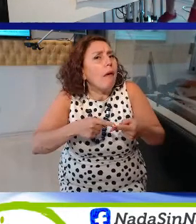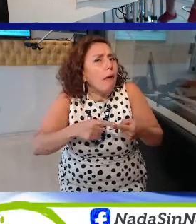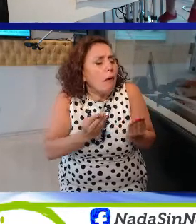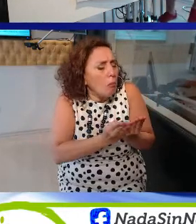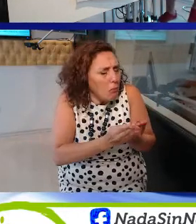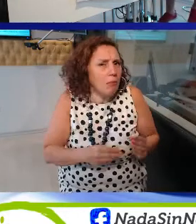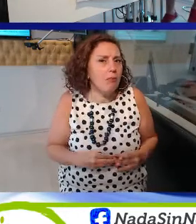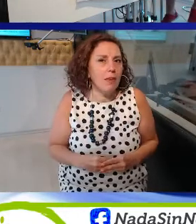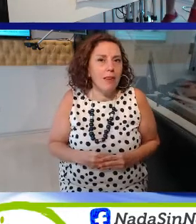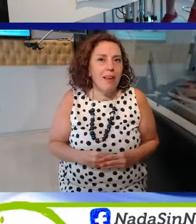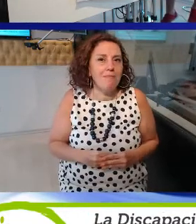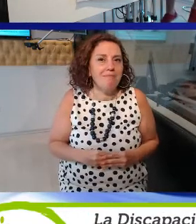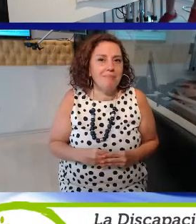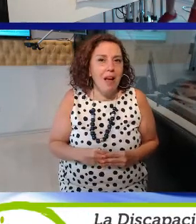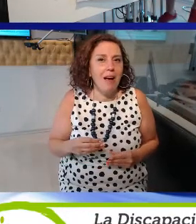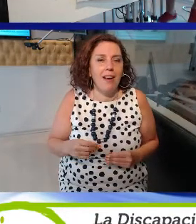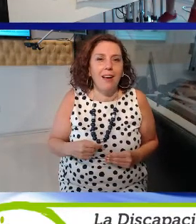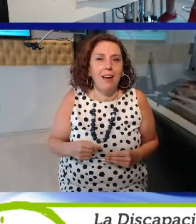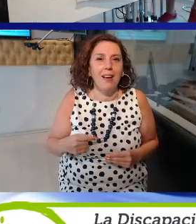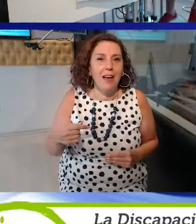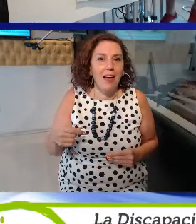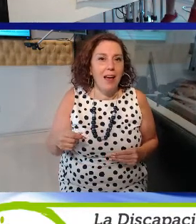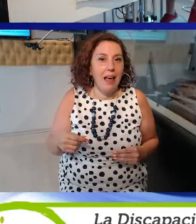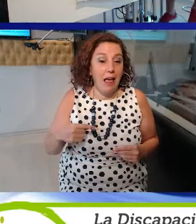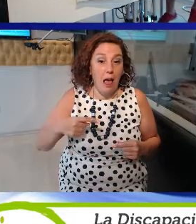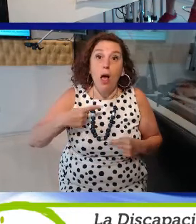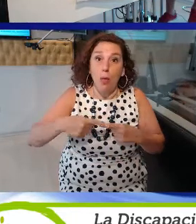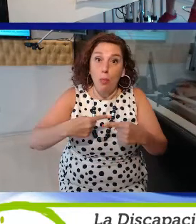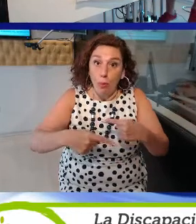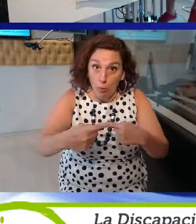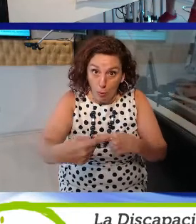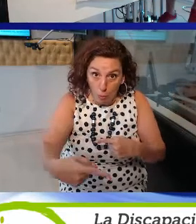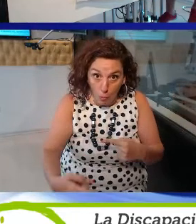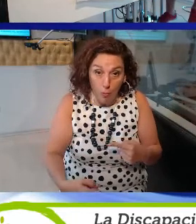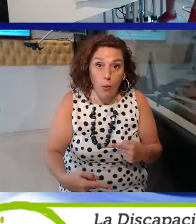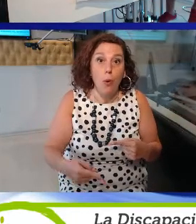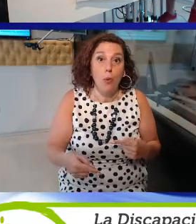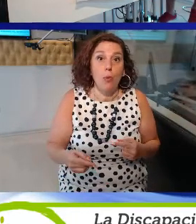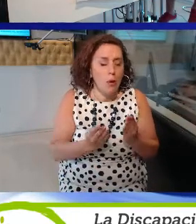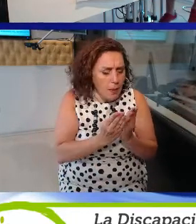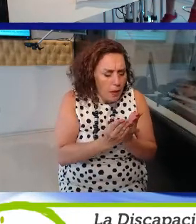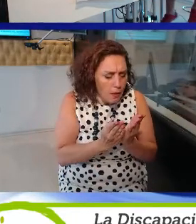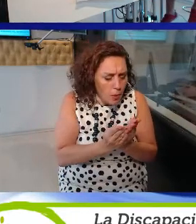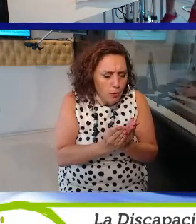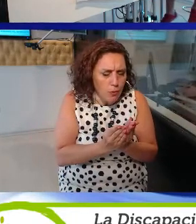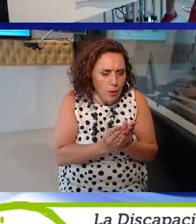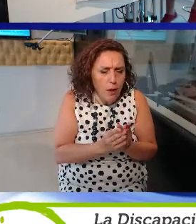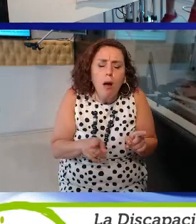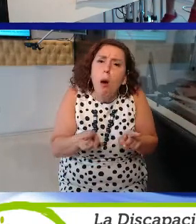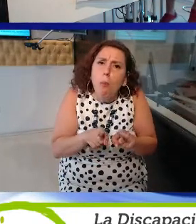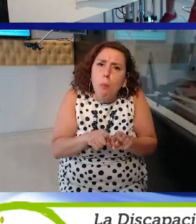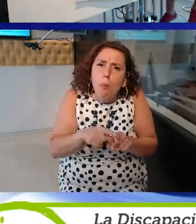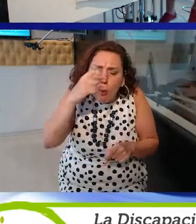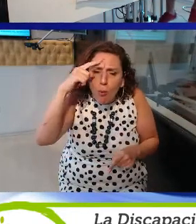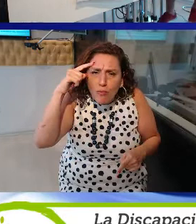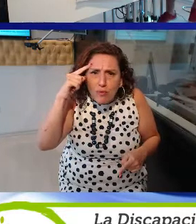señas? Porque durante la carrera vi que hay pocos psicólogos para sordos. Ajá. Y bueno, claramente la rama